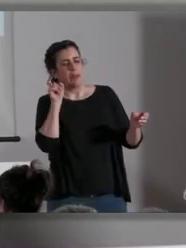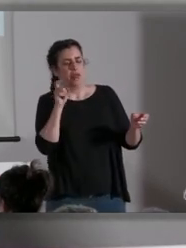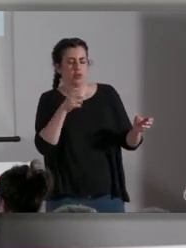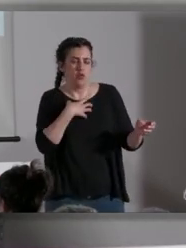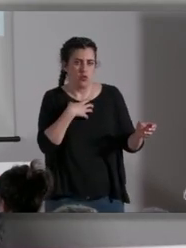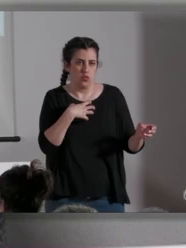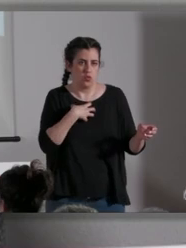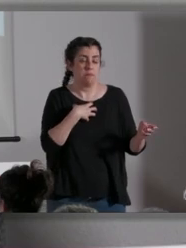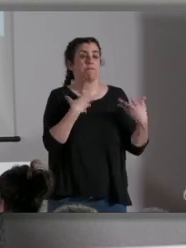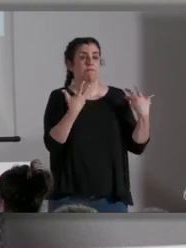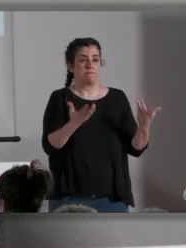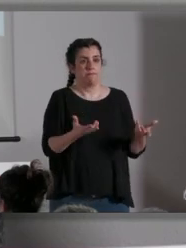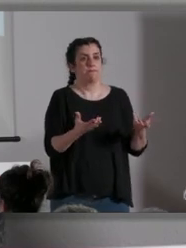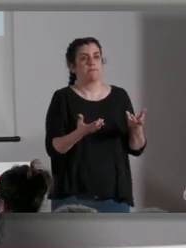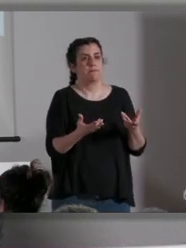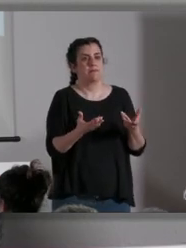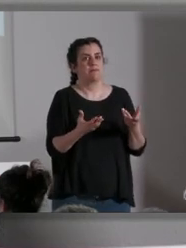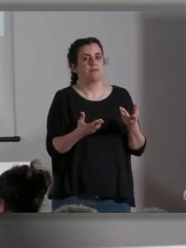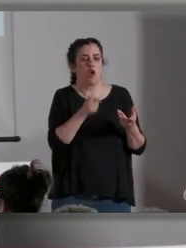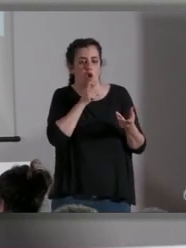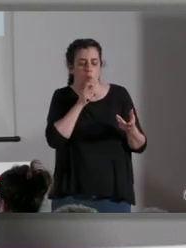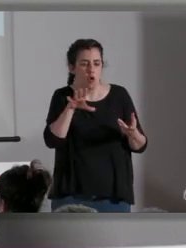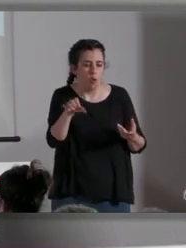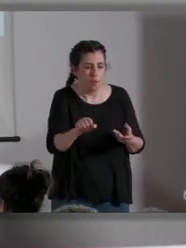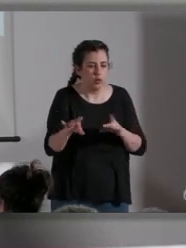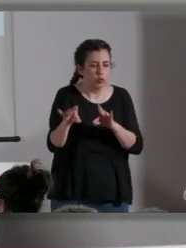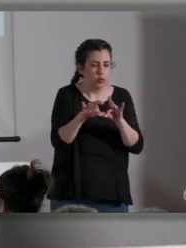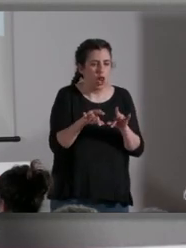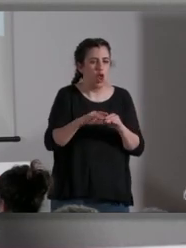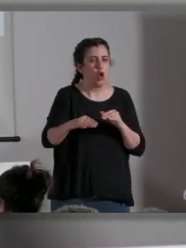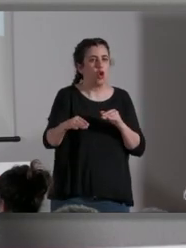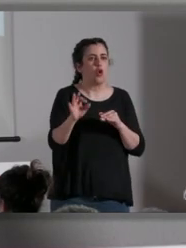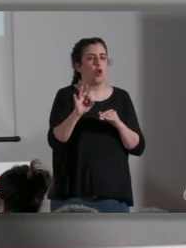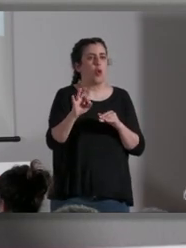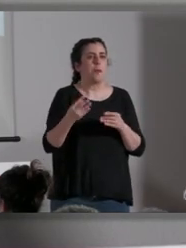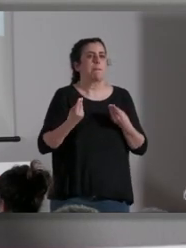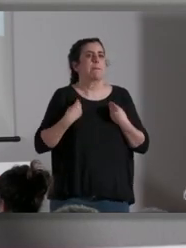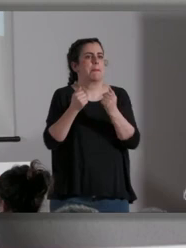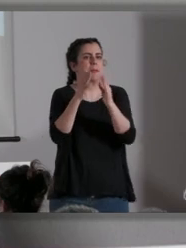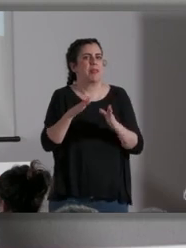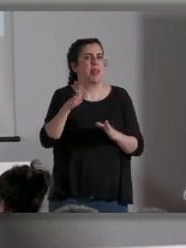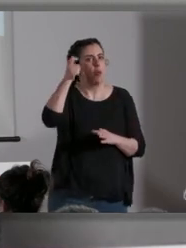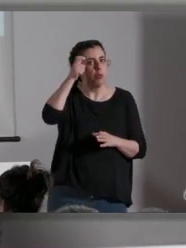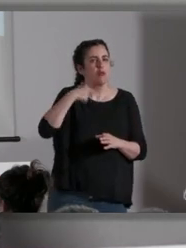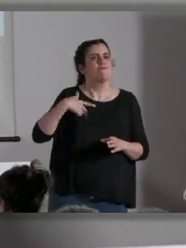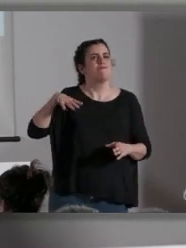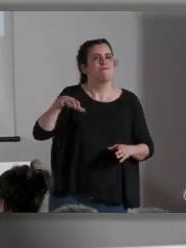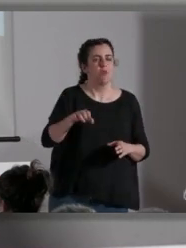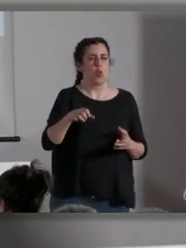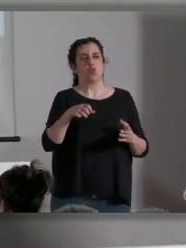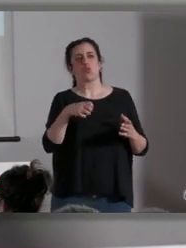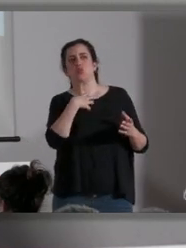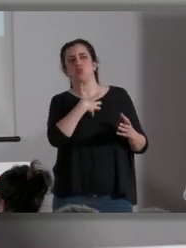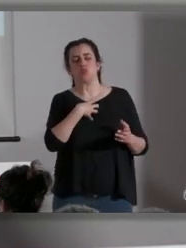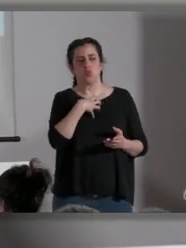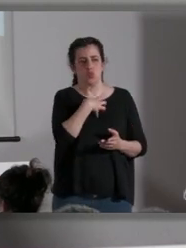bueno, para la adquisición de suelo y vivienda en el propio pueblo. Ellos lo que tienen claro es que